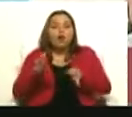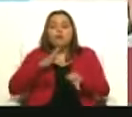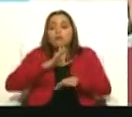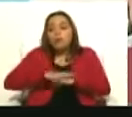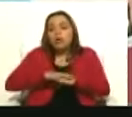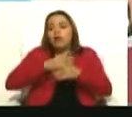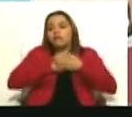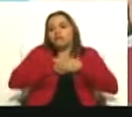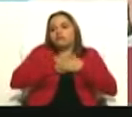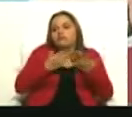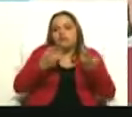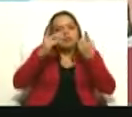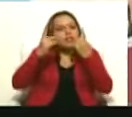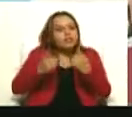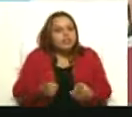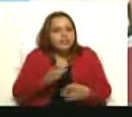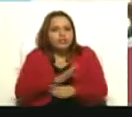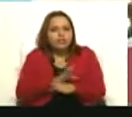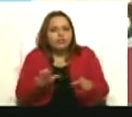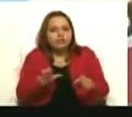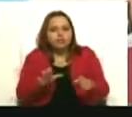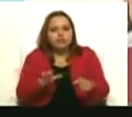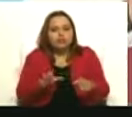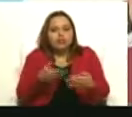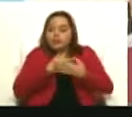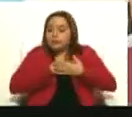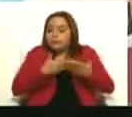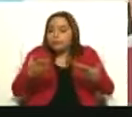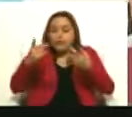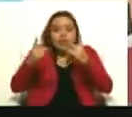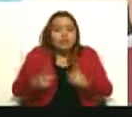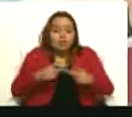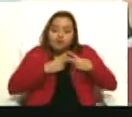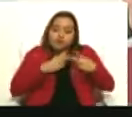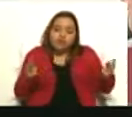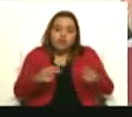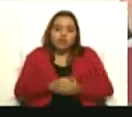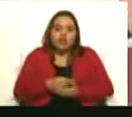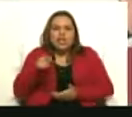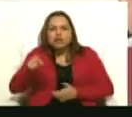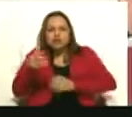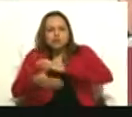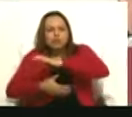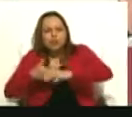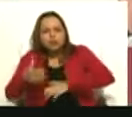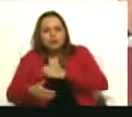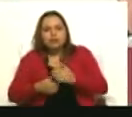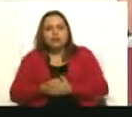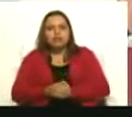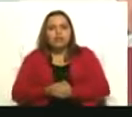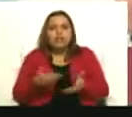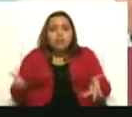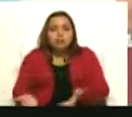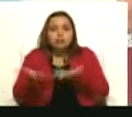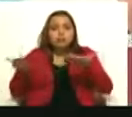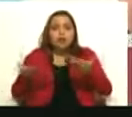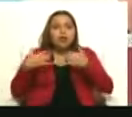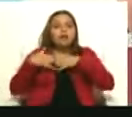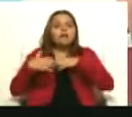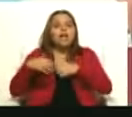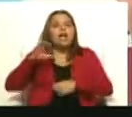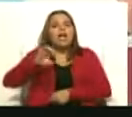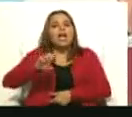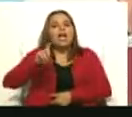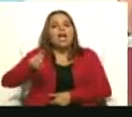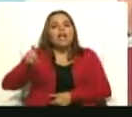voluntariamente así lo decide. Voluntariamente. Y aquí vino uno de los graves problemas, impulsado por la ExxonMobil, que